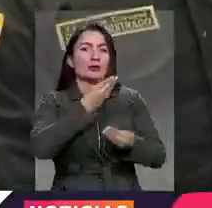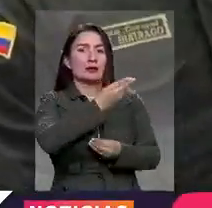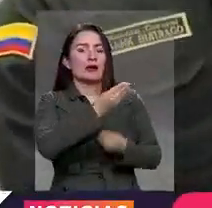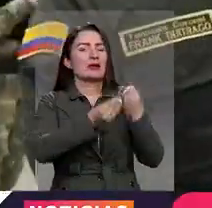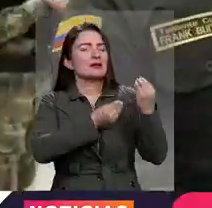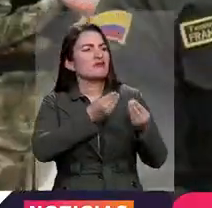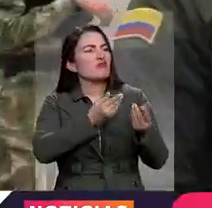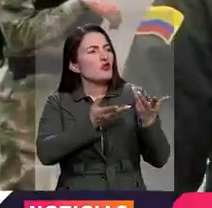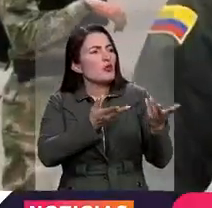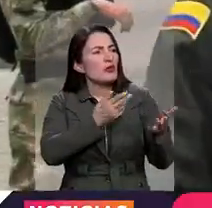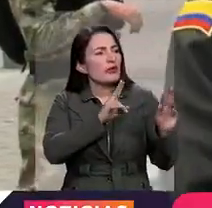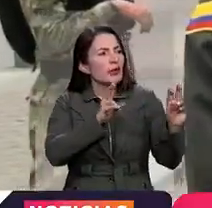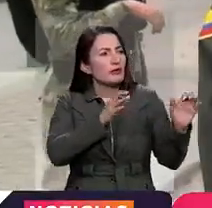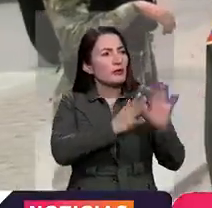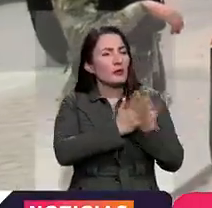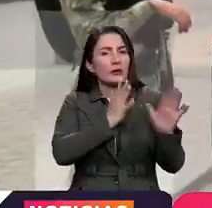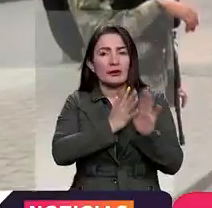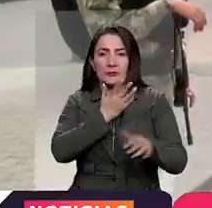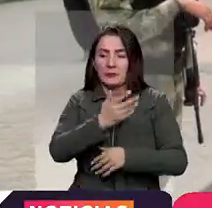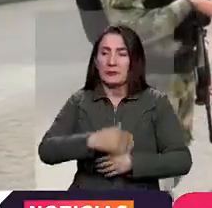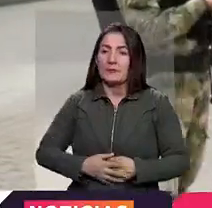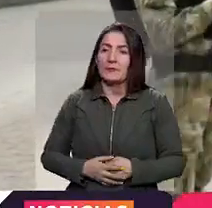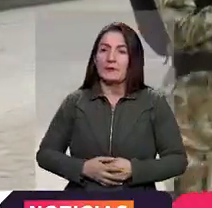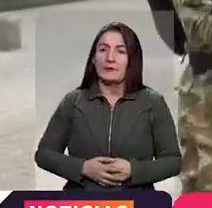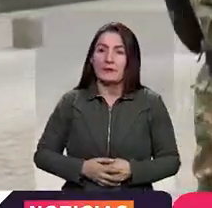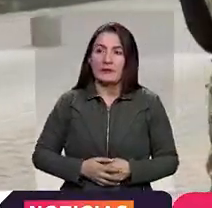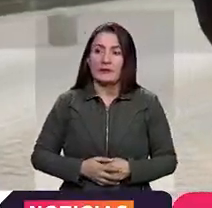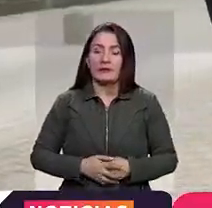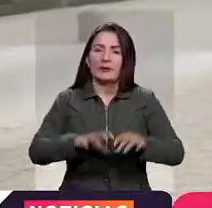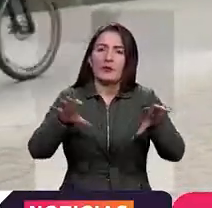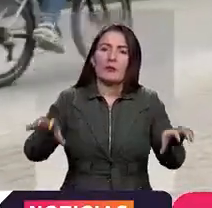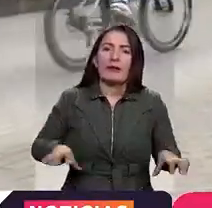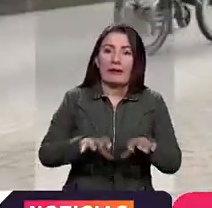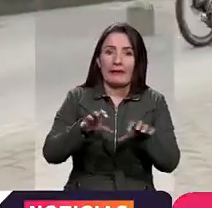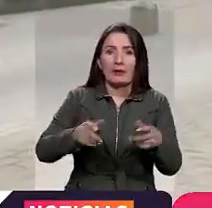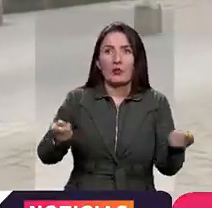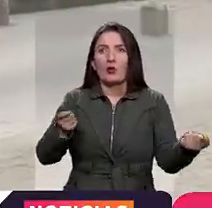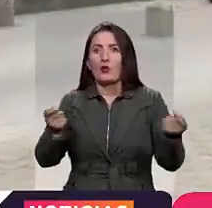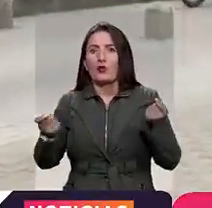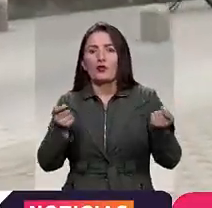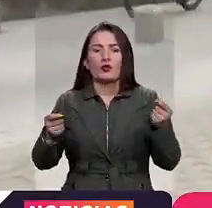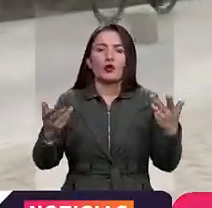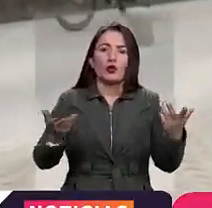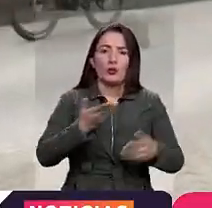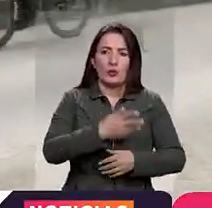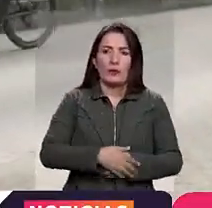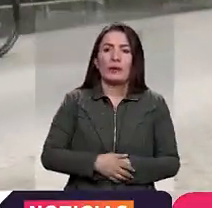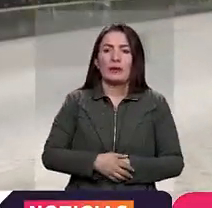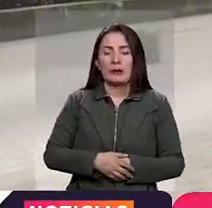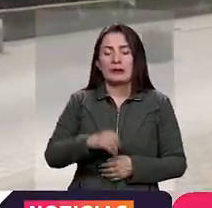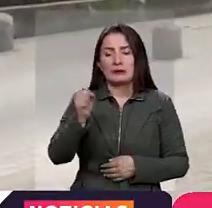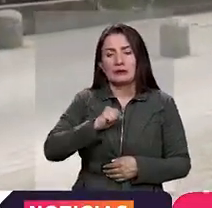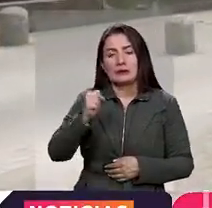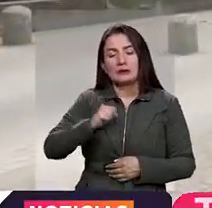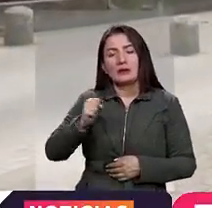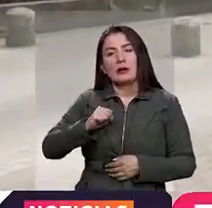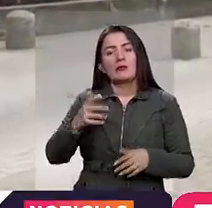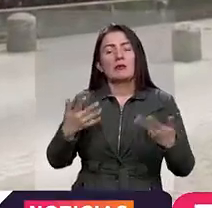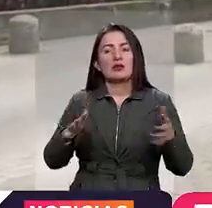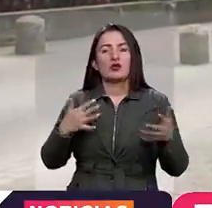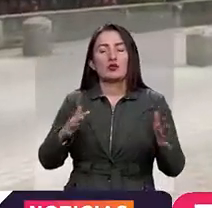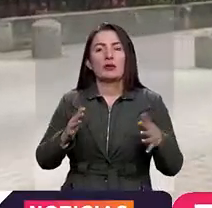nos va a hablar sobre este tema. Coronel, hablemos sobre los operativos, sobre los controles que se han presentado. Sí, digamos, alrededor